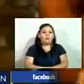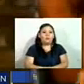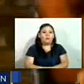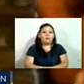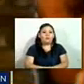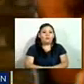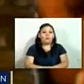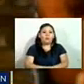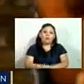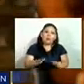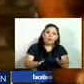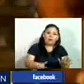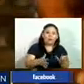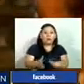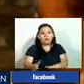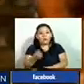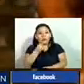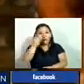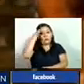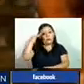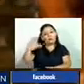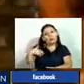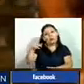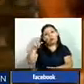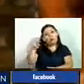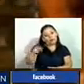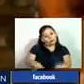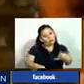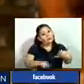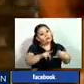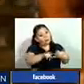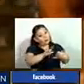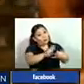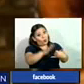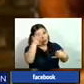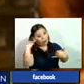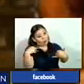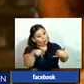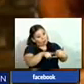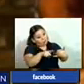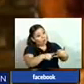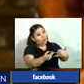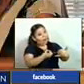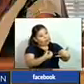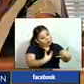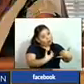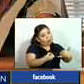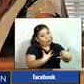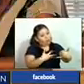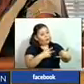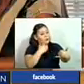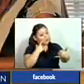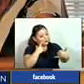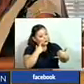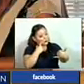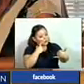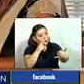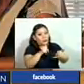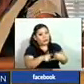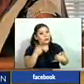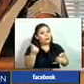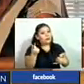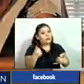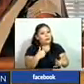escucha con detenimiento el relato que su hermana le hace a la distancia guardando para sí los retos